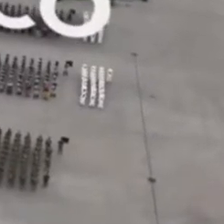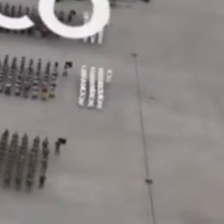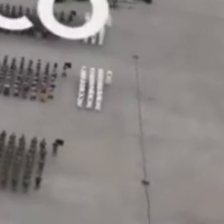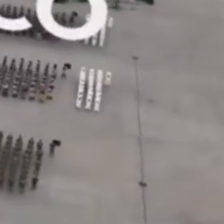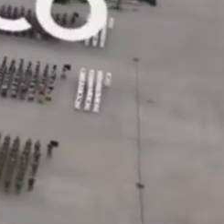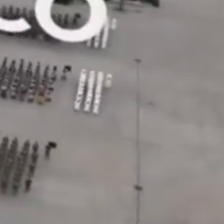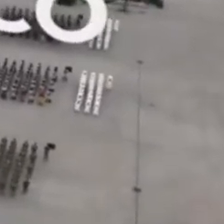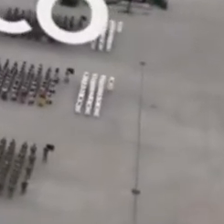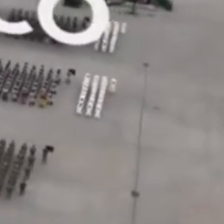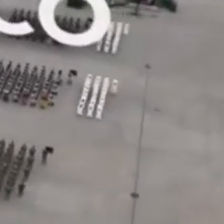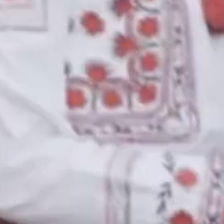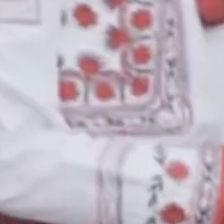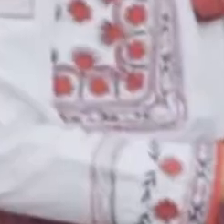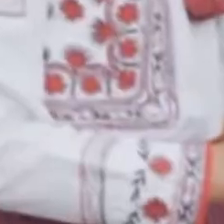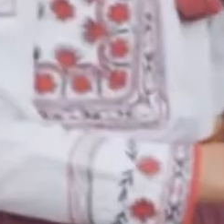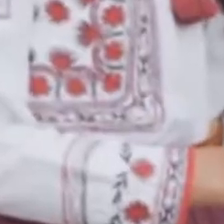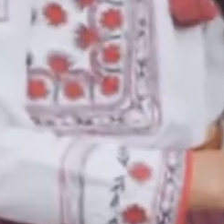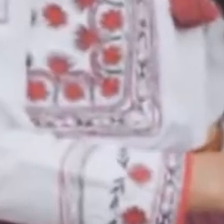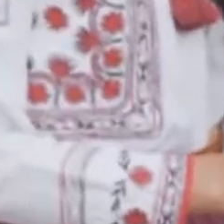La música es bonito,